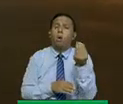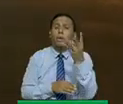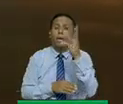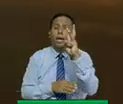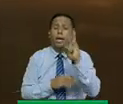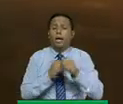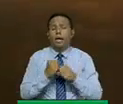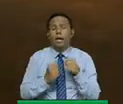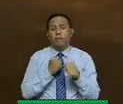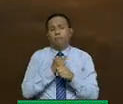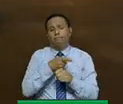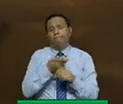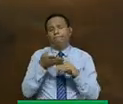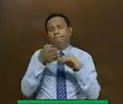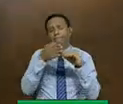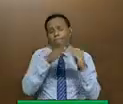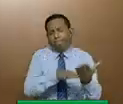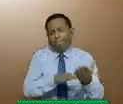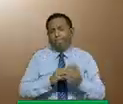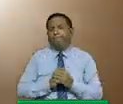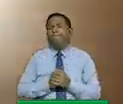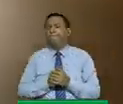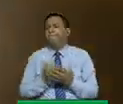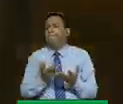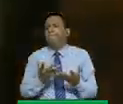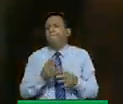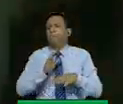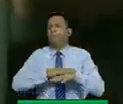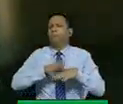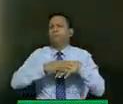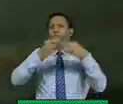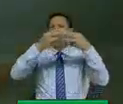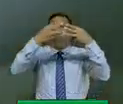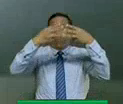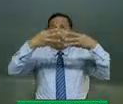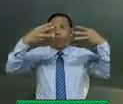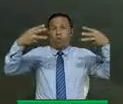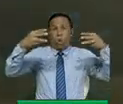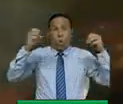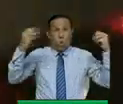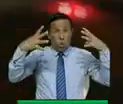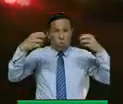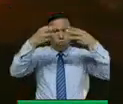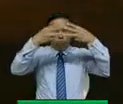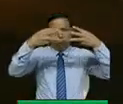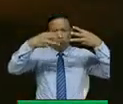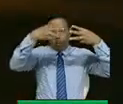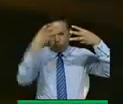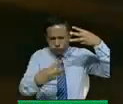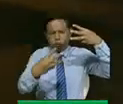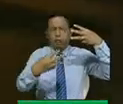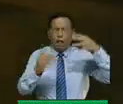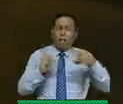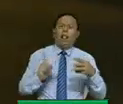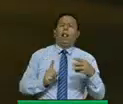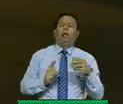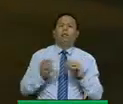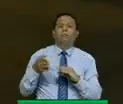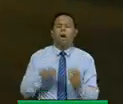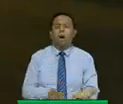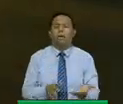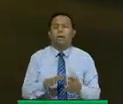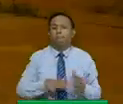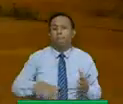quien murió lamentablemente electrocutado en el recinto Río Milagro 2 del cantón Simón Bolívar, provincia del